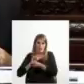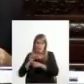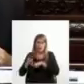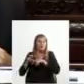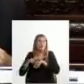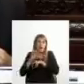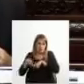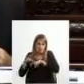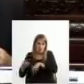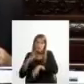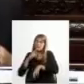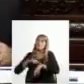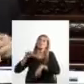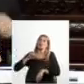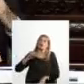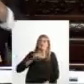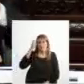No tenía tiempo para recibirlos.